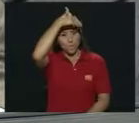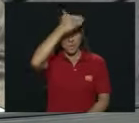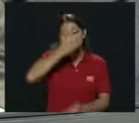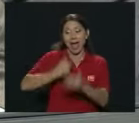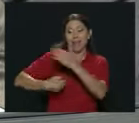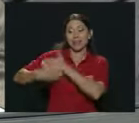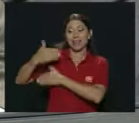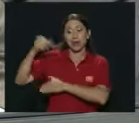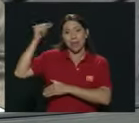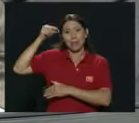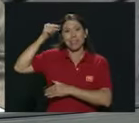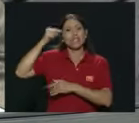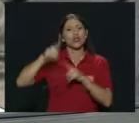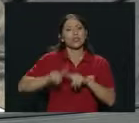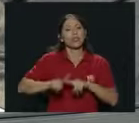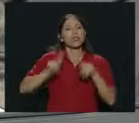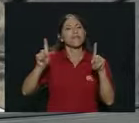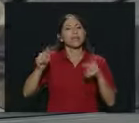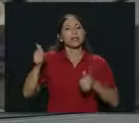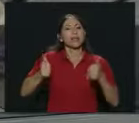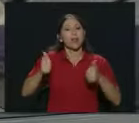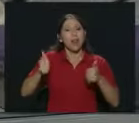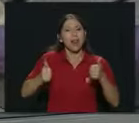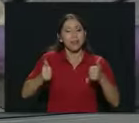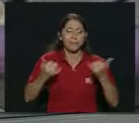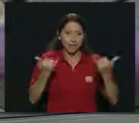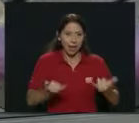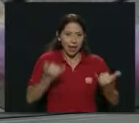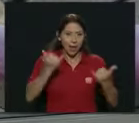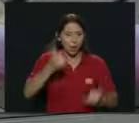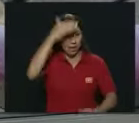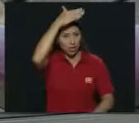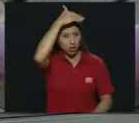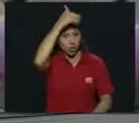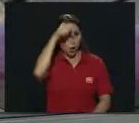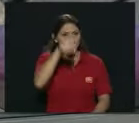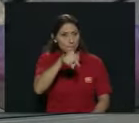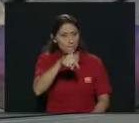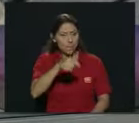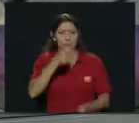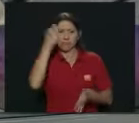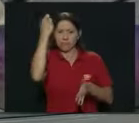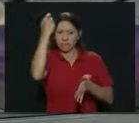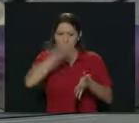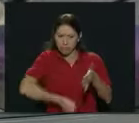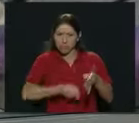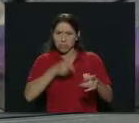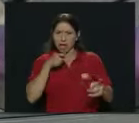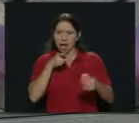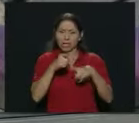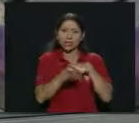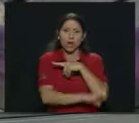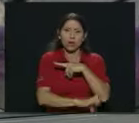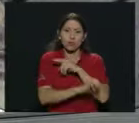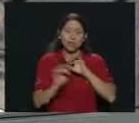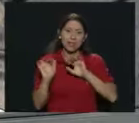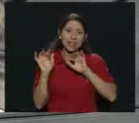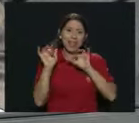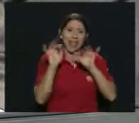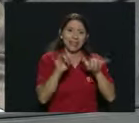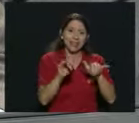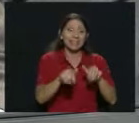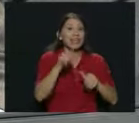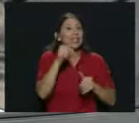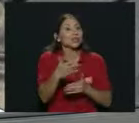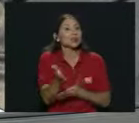En la administración Trump, el tener una política dura hacia los migrantes se vuelve un activo